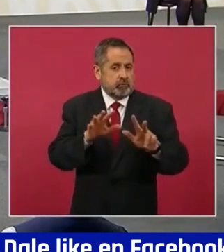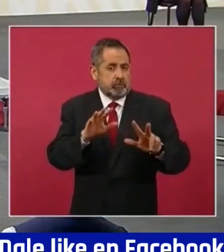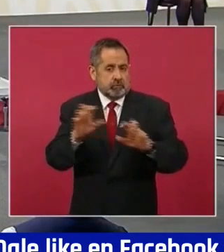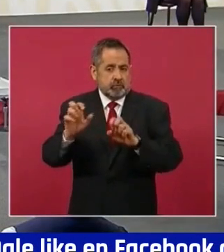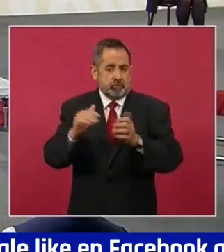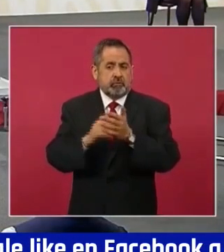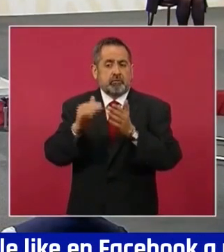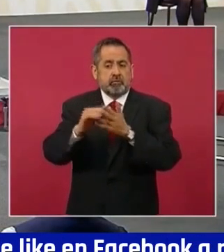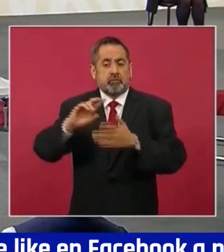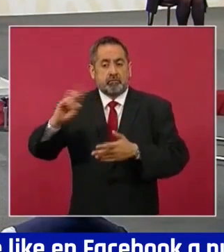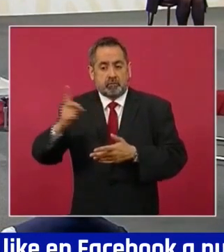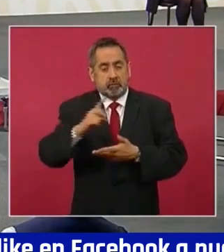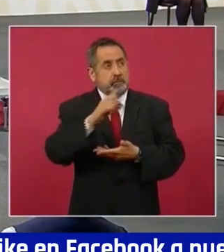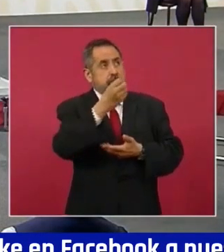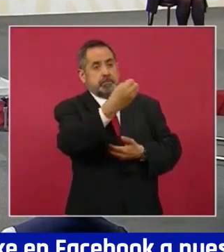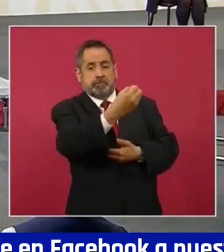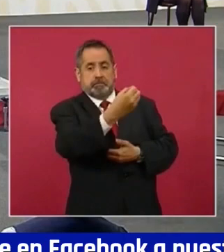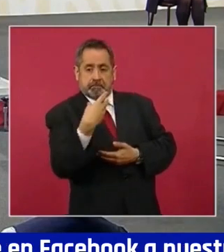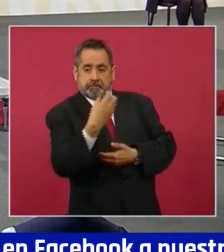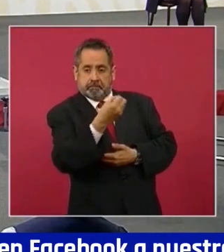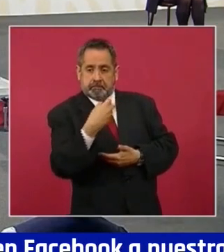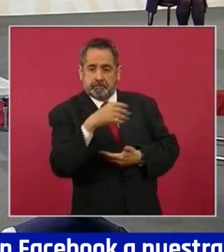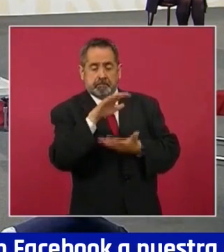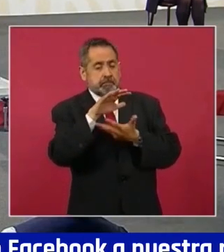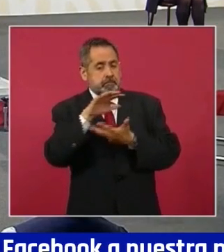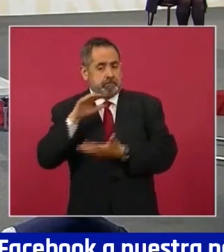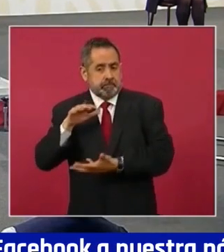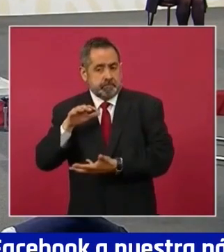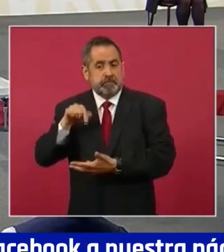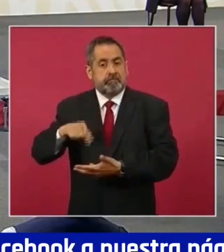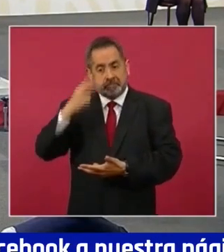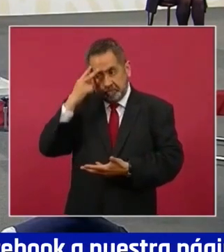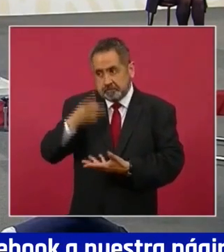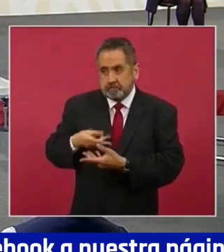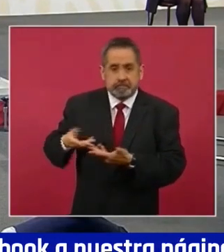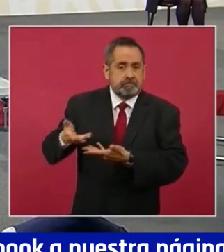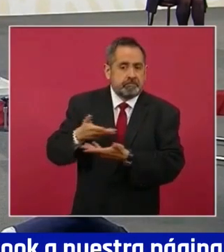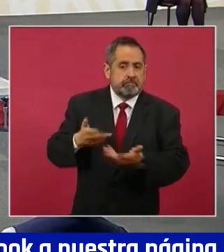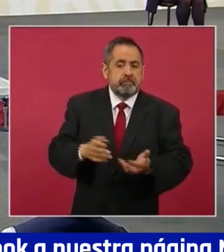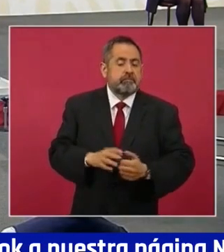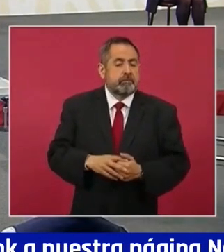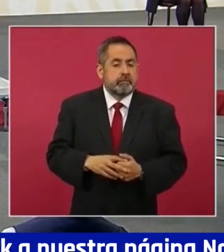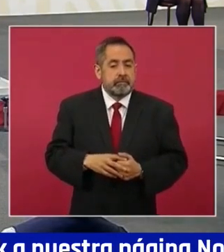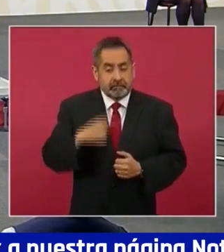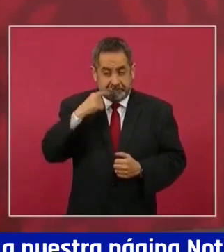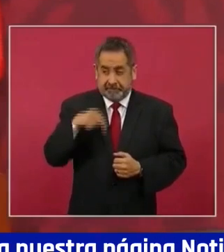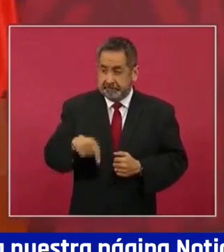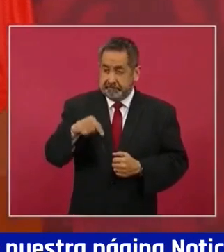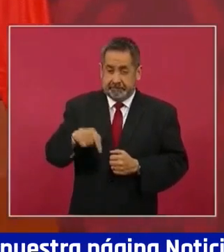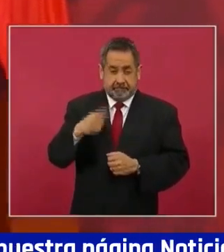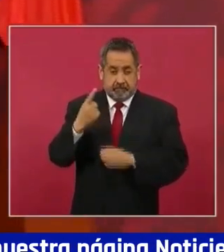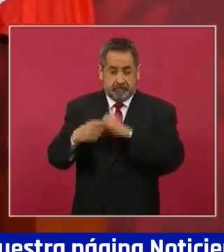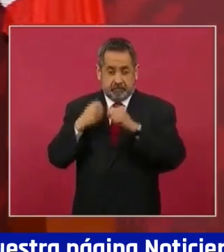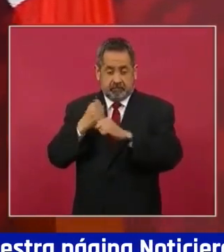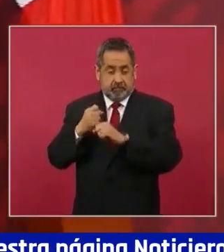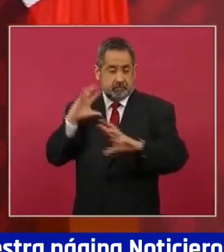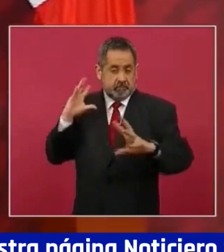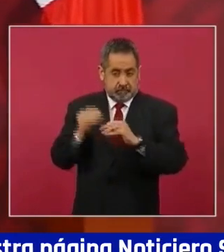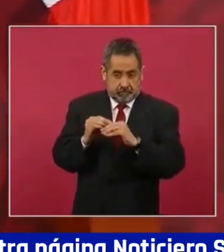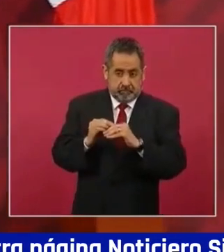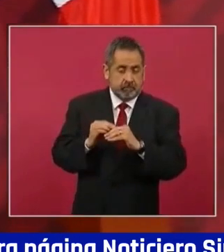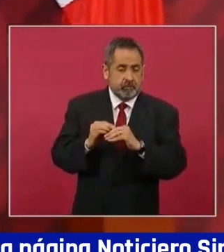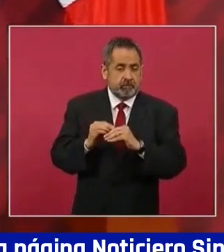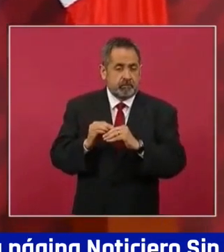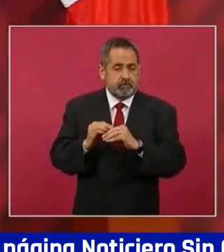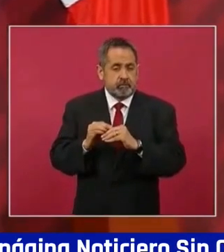4,800 millones de dólares. O sea que en total, este año o el año pasado,